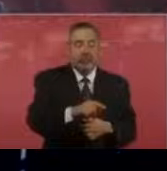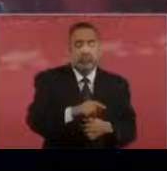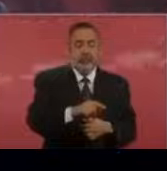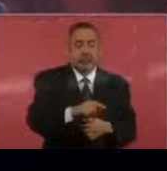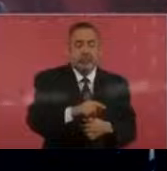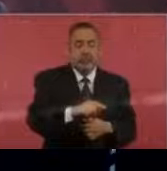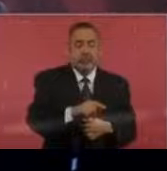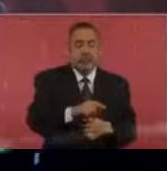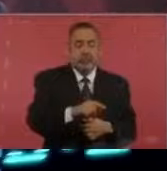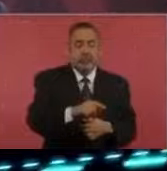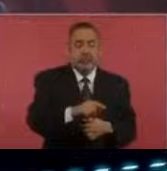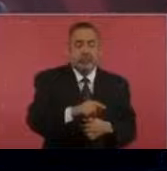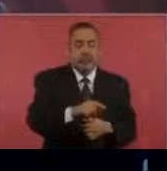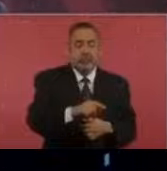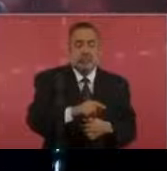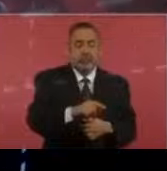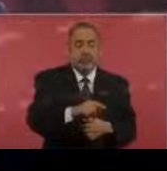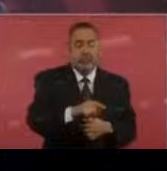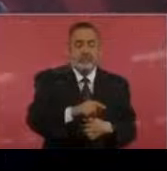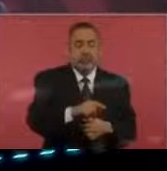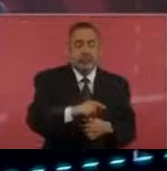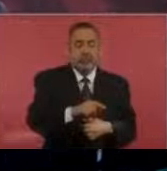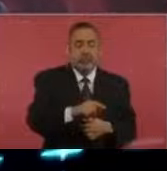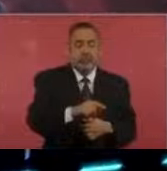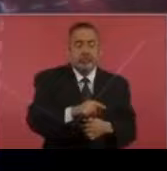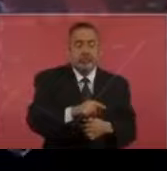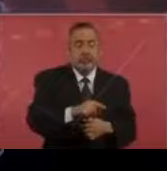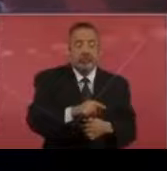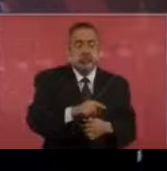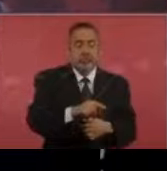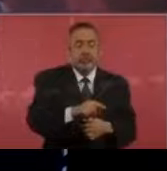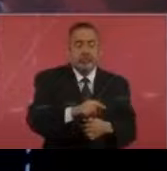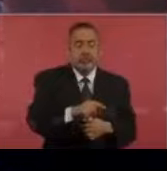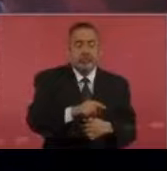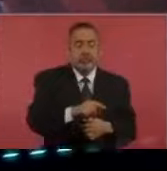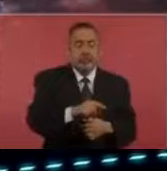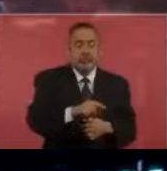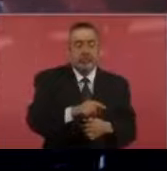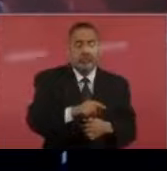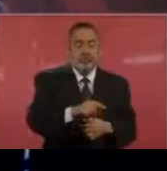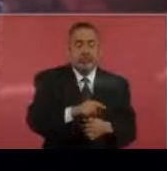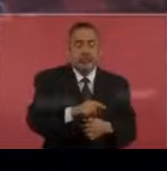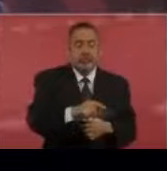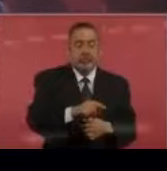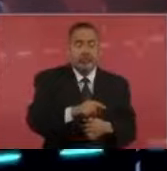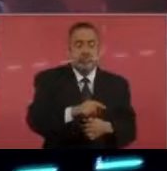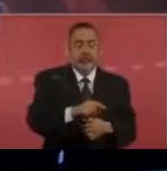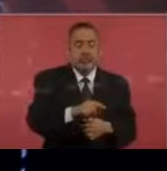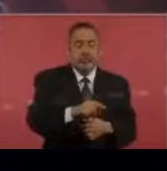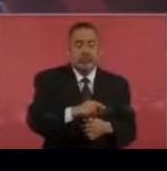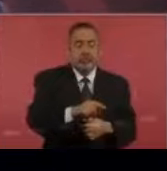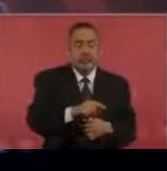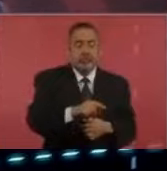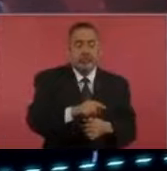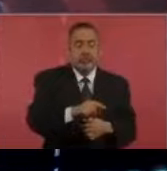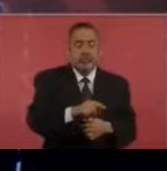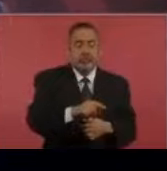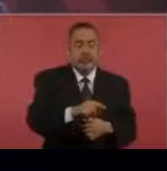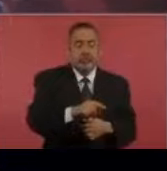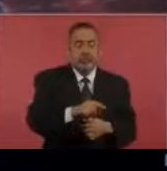línea MX algo que está sucediendo dice el presidente ya vi que andan diciendo que nos queremos quedar con las